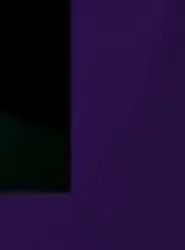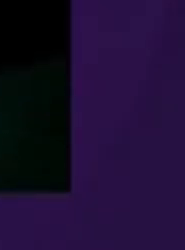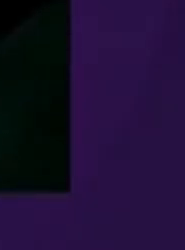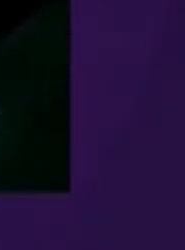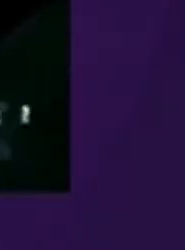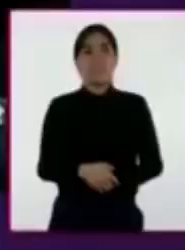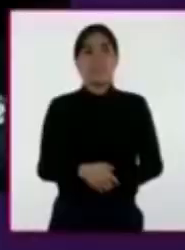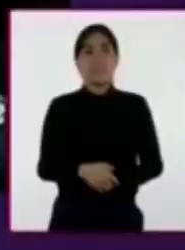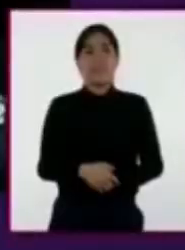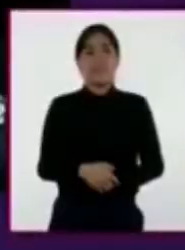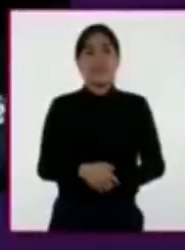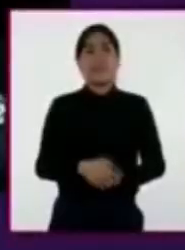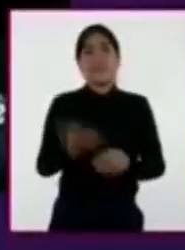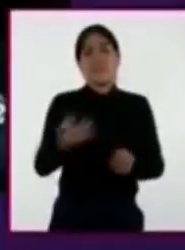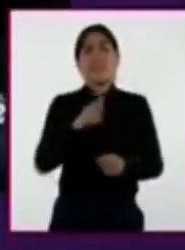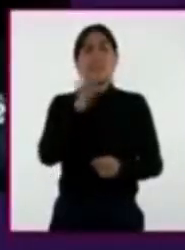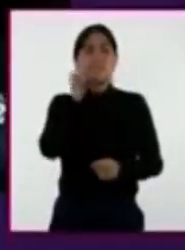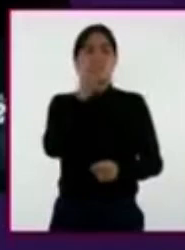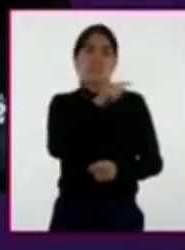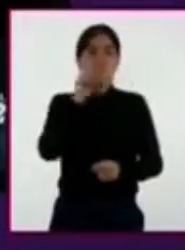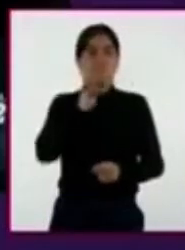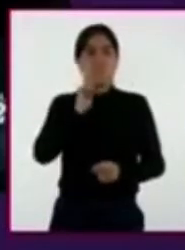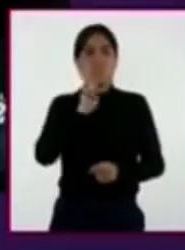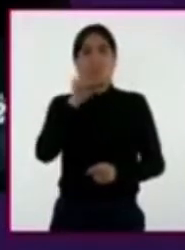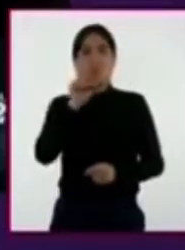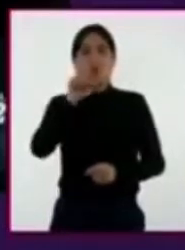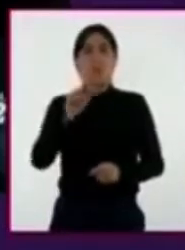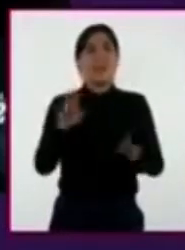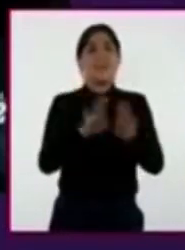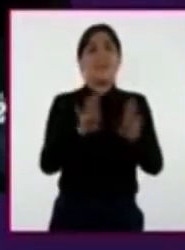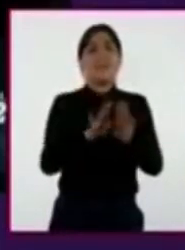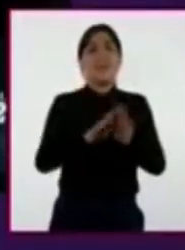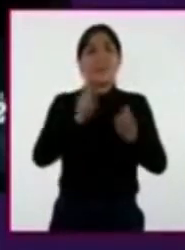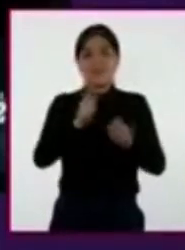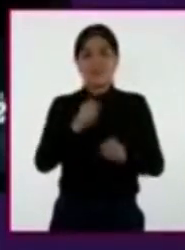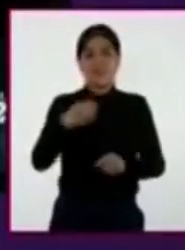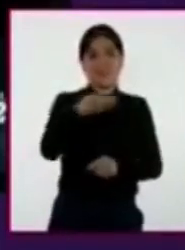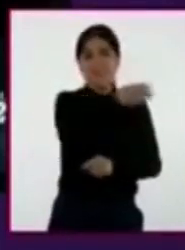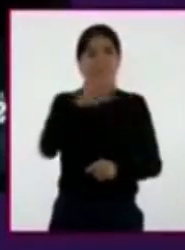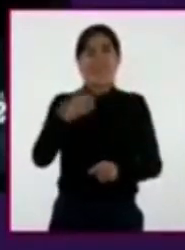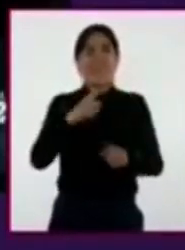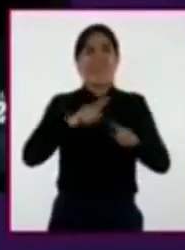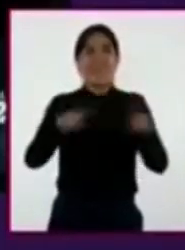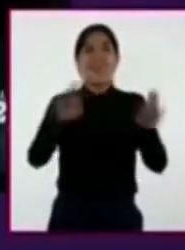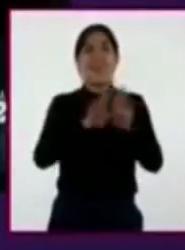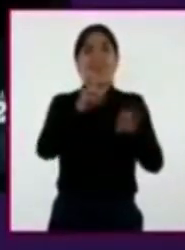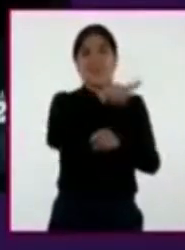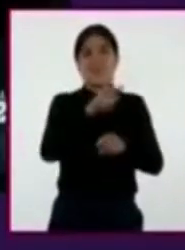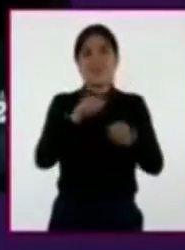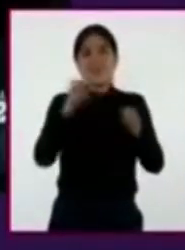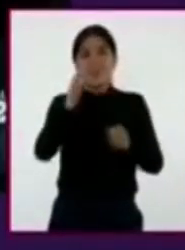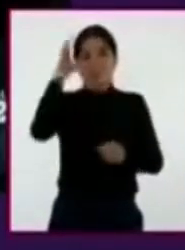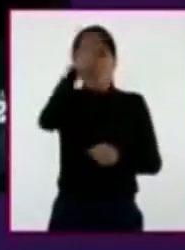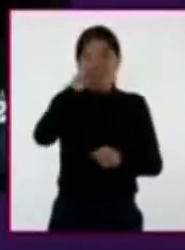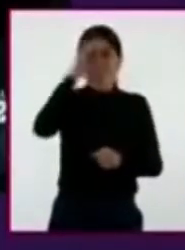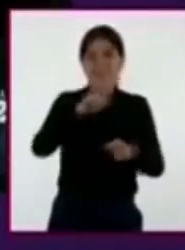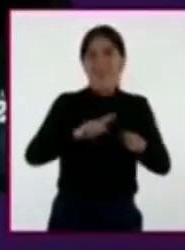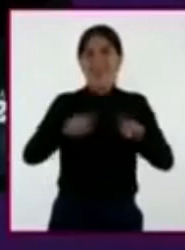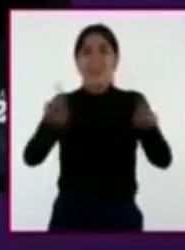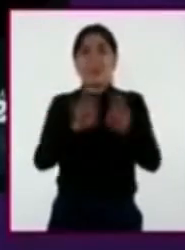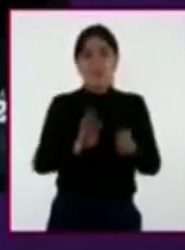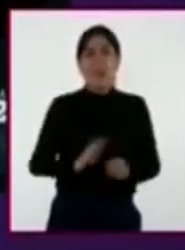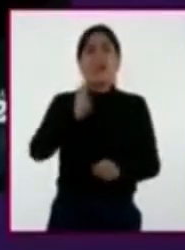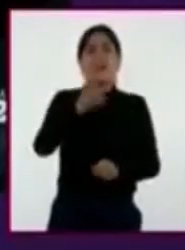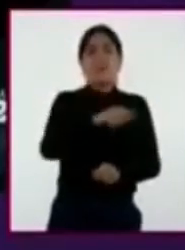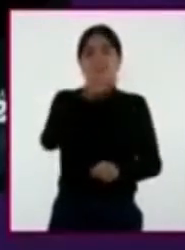Por supuesto, ella estaba completamente fuera de la norma, estaba fuera del club elitista, la crema innata de la cultura, pero sí tiene una